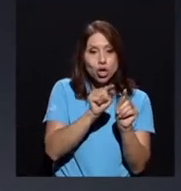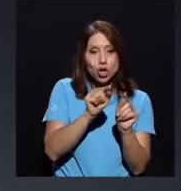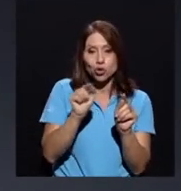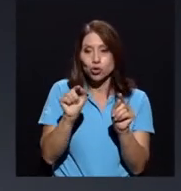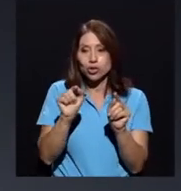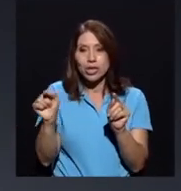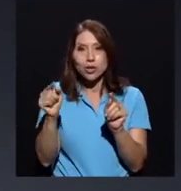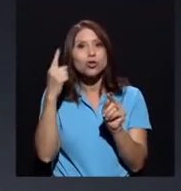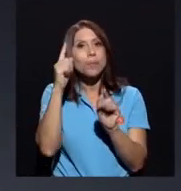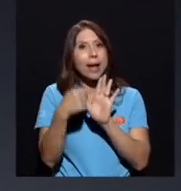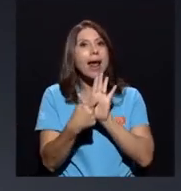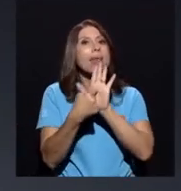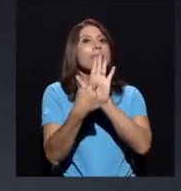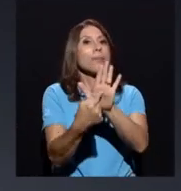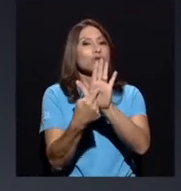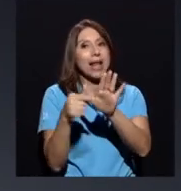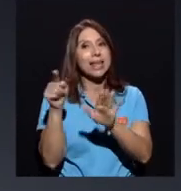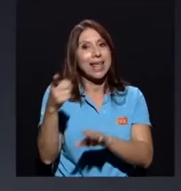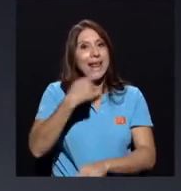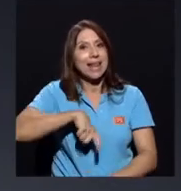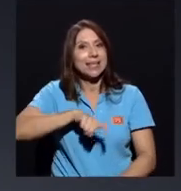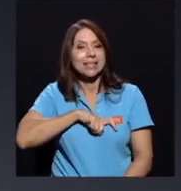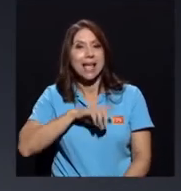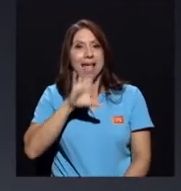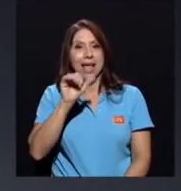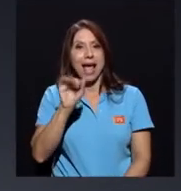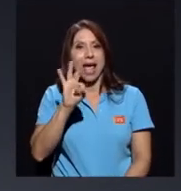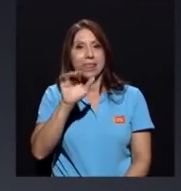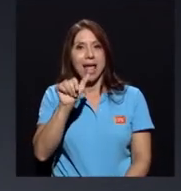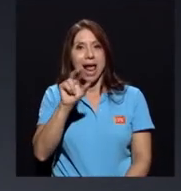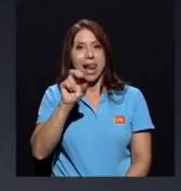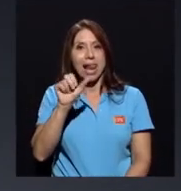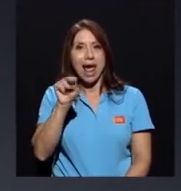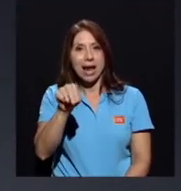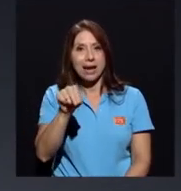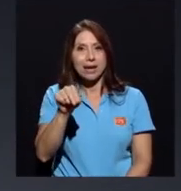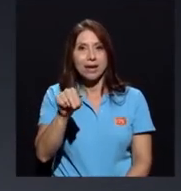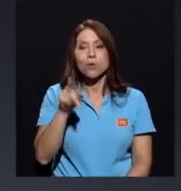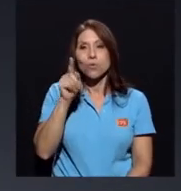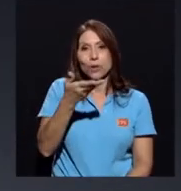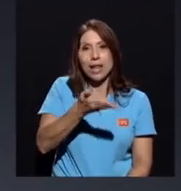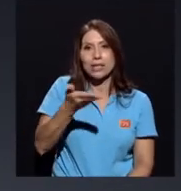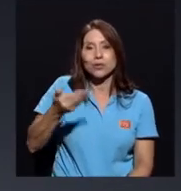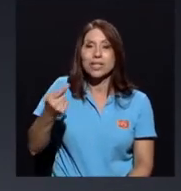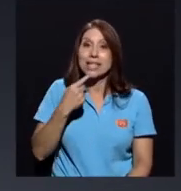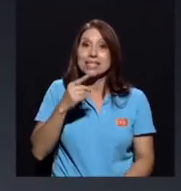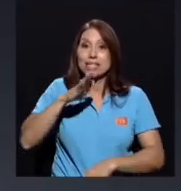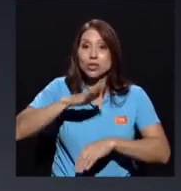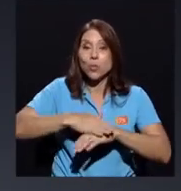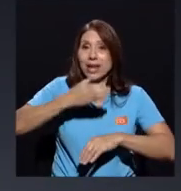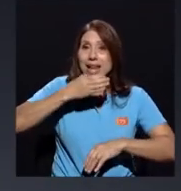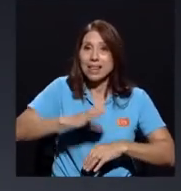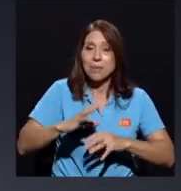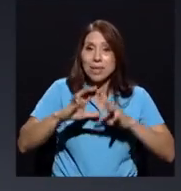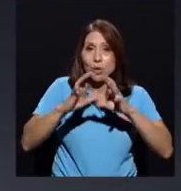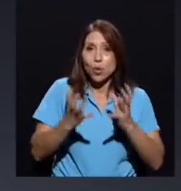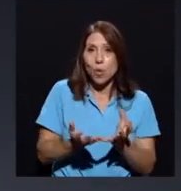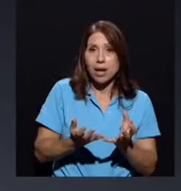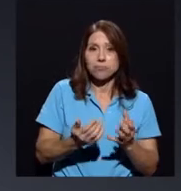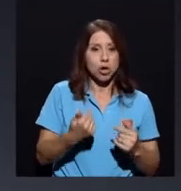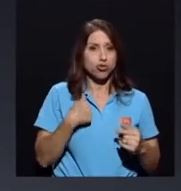les catalán a una de las cosas que dice sobre el calentamiento global es yo no voy a discutir con los físicos